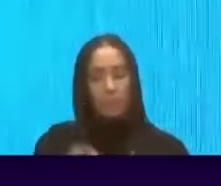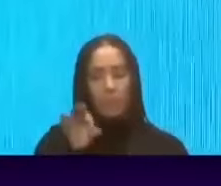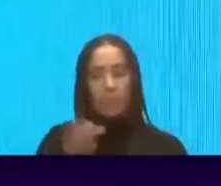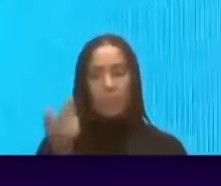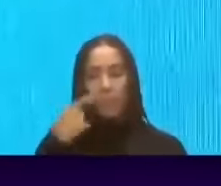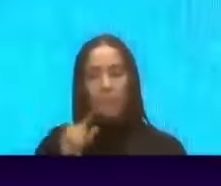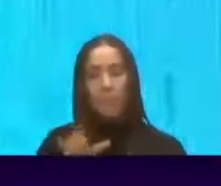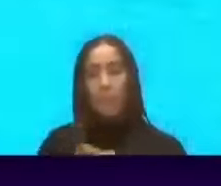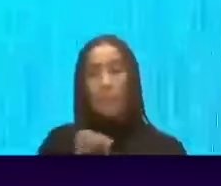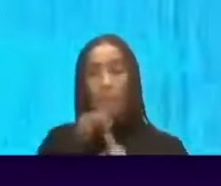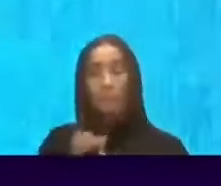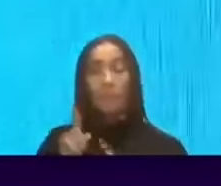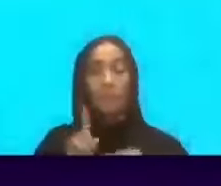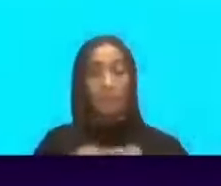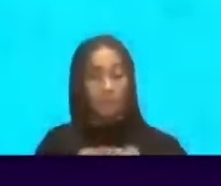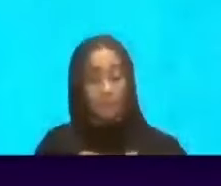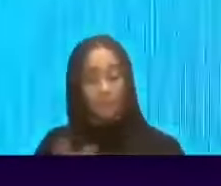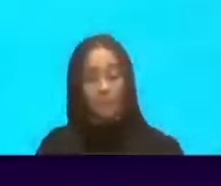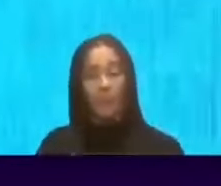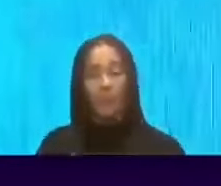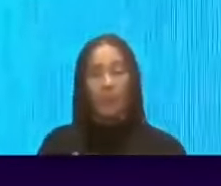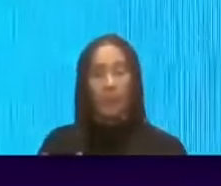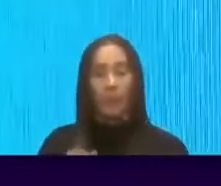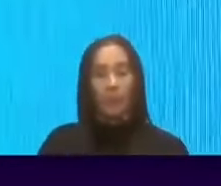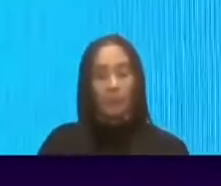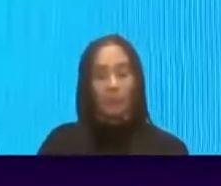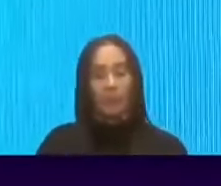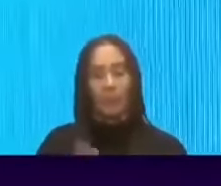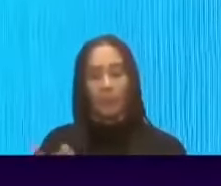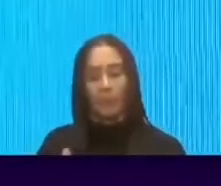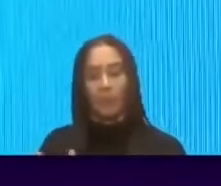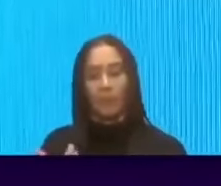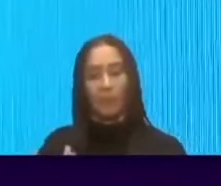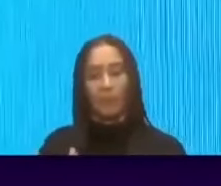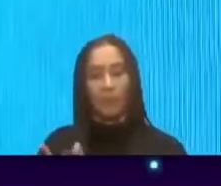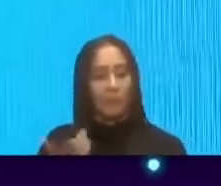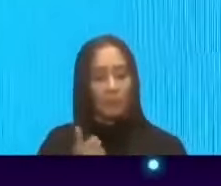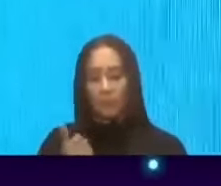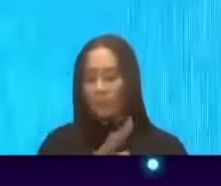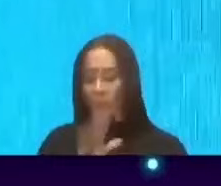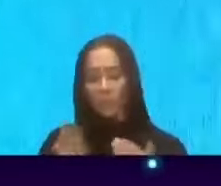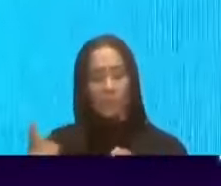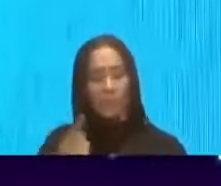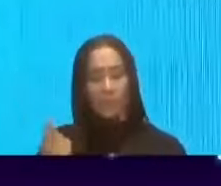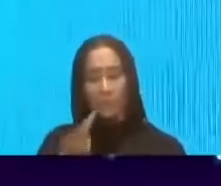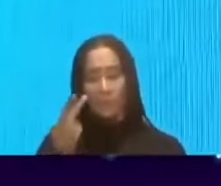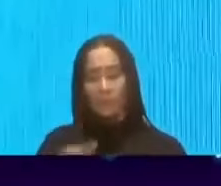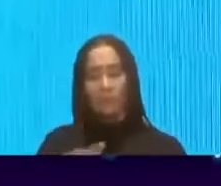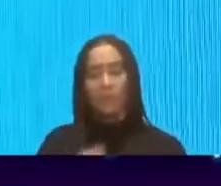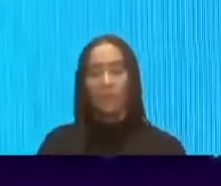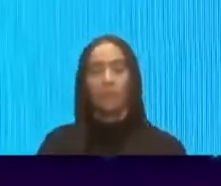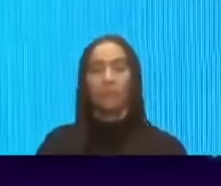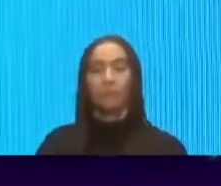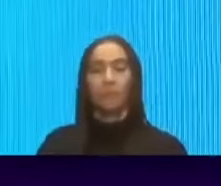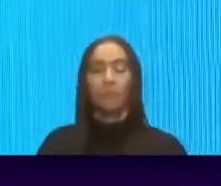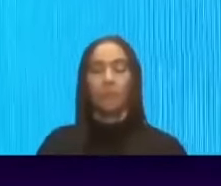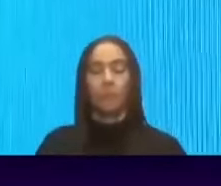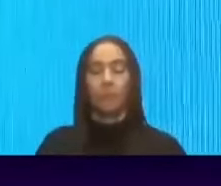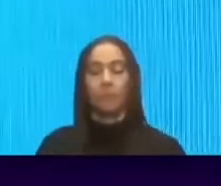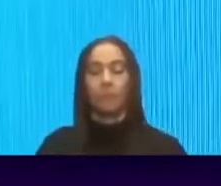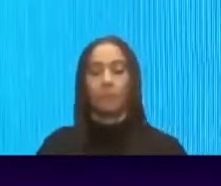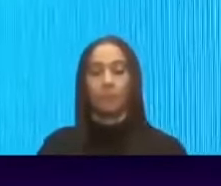y se especializa según las posibilidades de ese año. Eso es lo que se ha hecho siempre. Eso es lo que se ha hecho siempre.